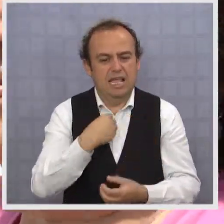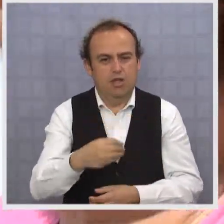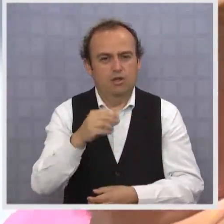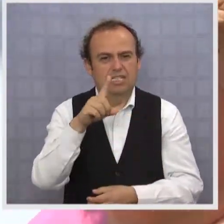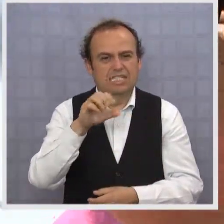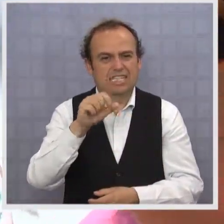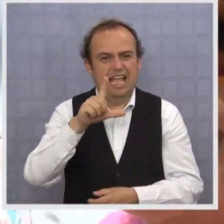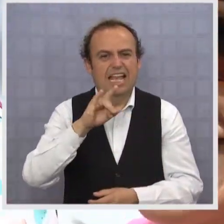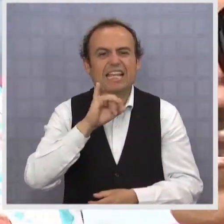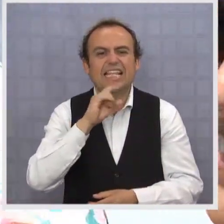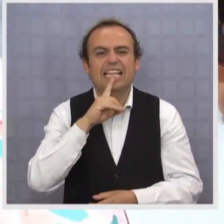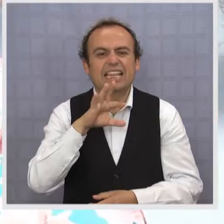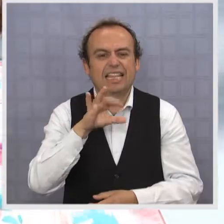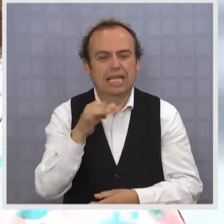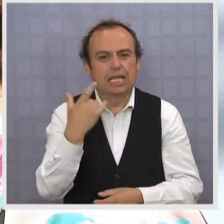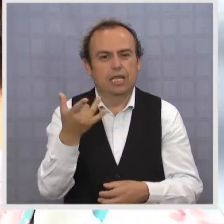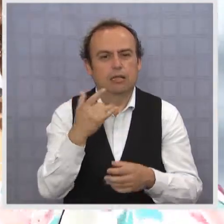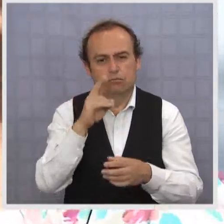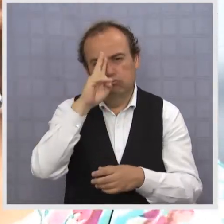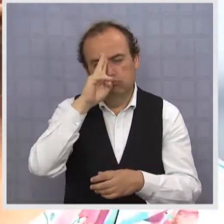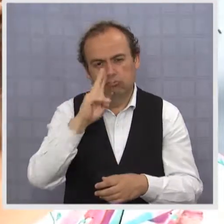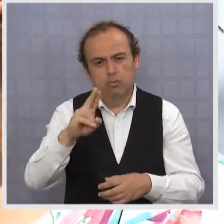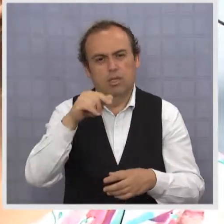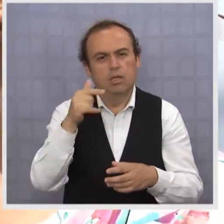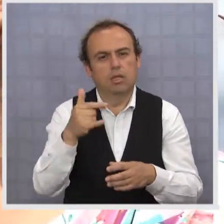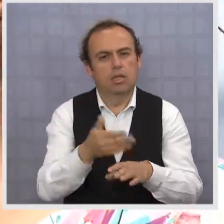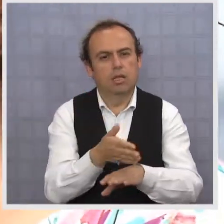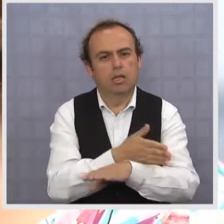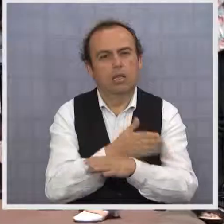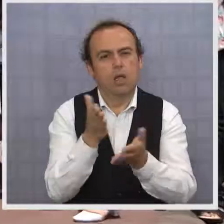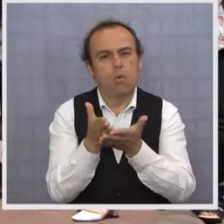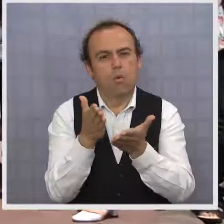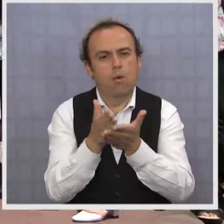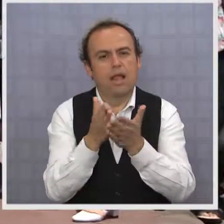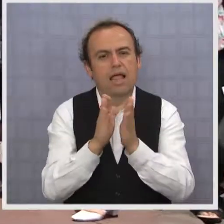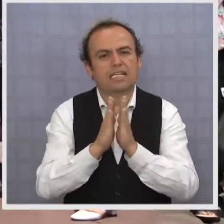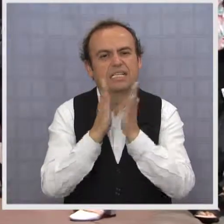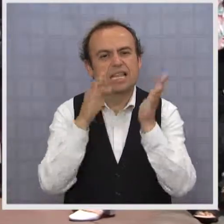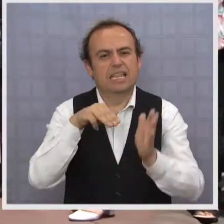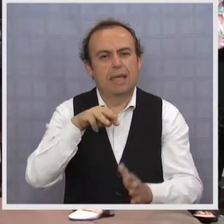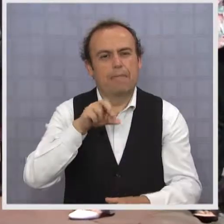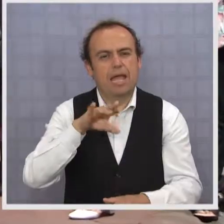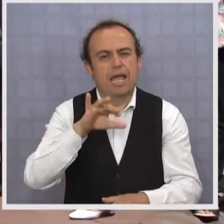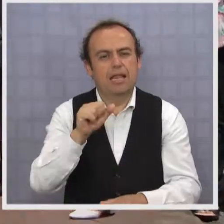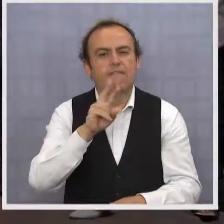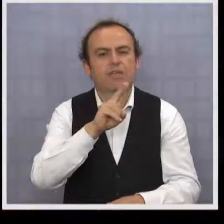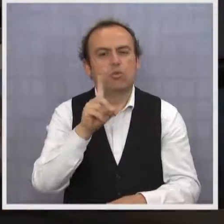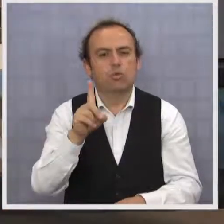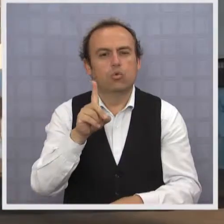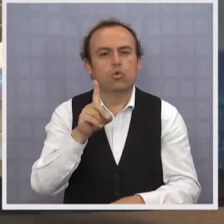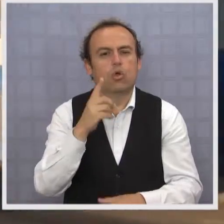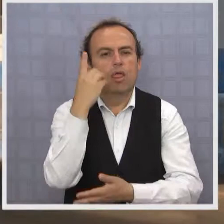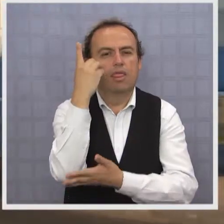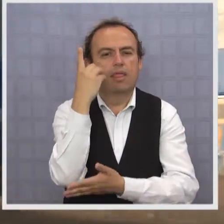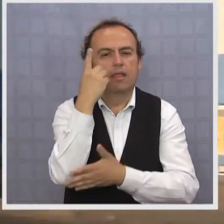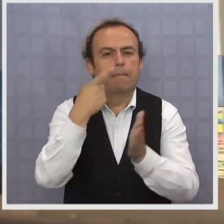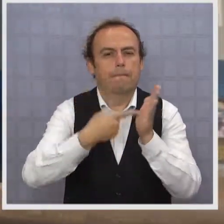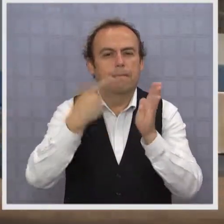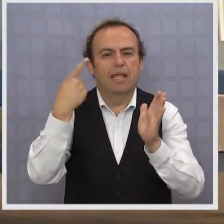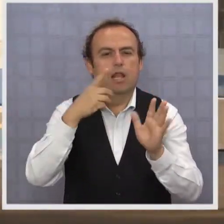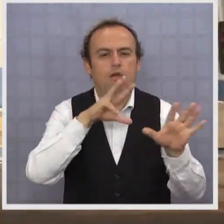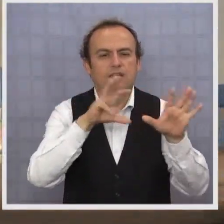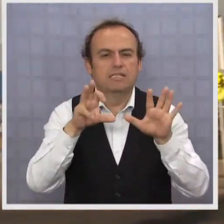Salitre rindieron homenaje a las víctimas de la masacre de la Escuela Santa María ocurrido el 21 de diciembre de